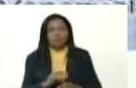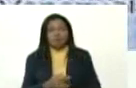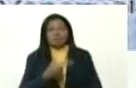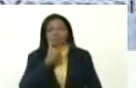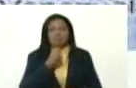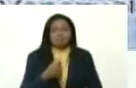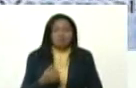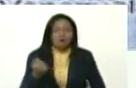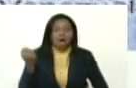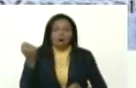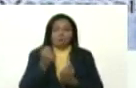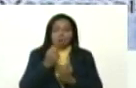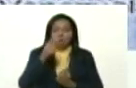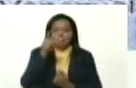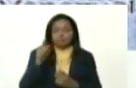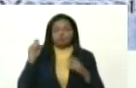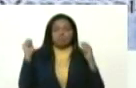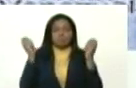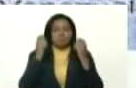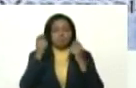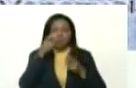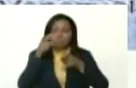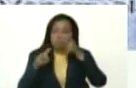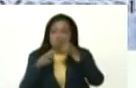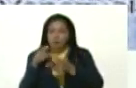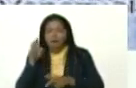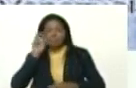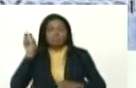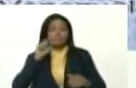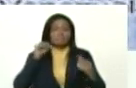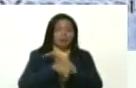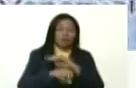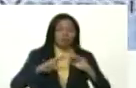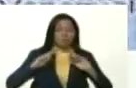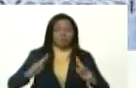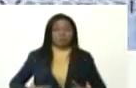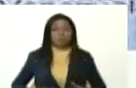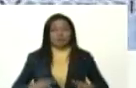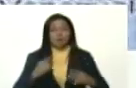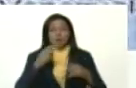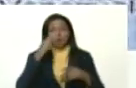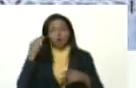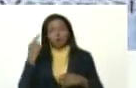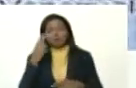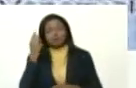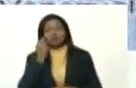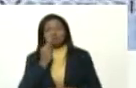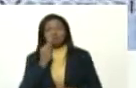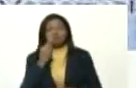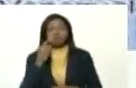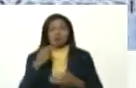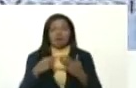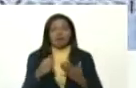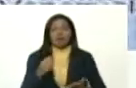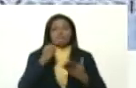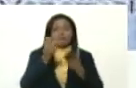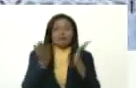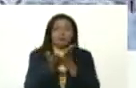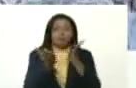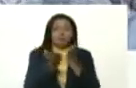facilitadores, colaboradores y supervisores de Parto Humanizado, Robinson, Rivas, Sucre y las becas